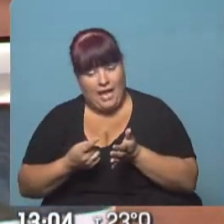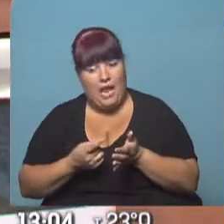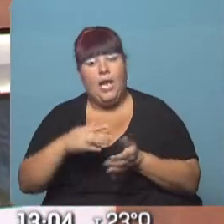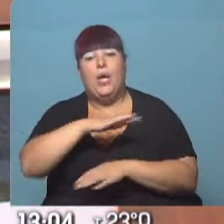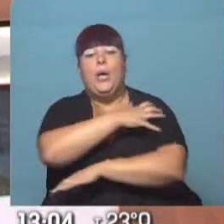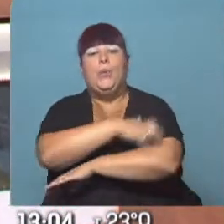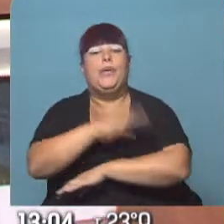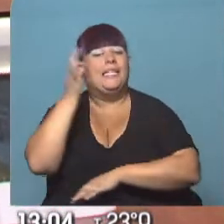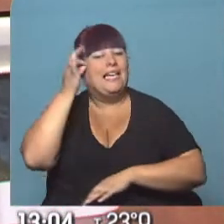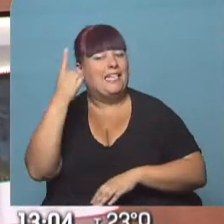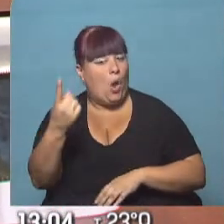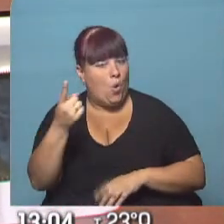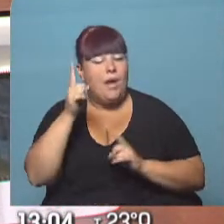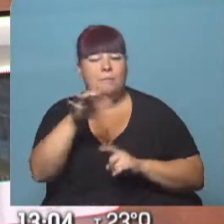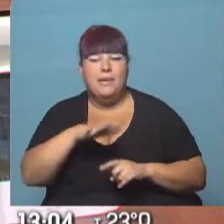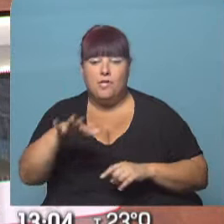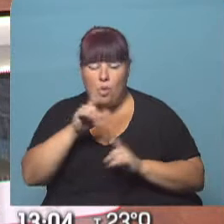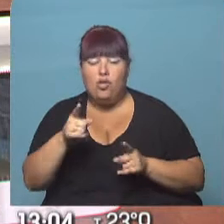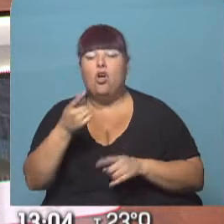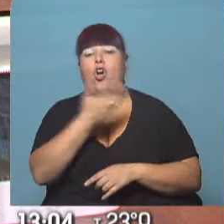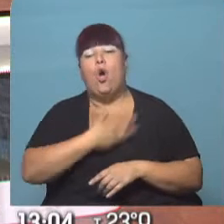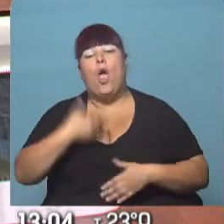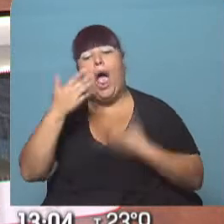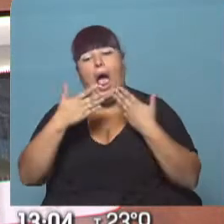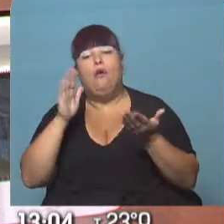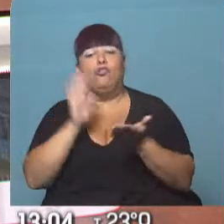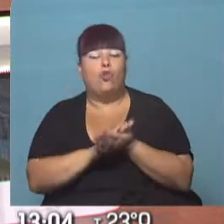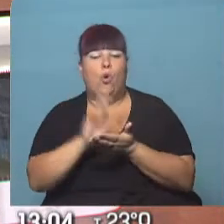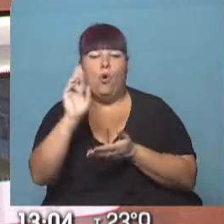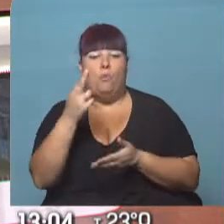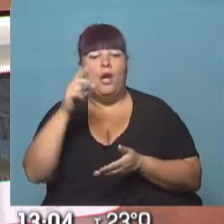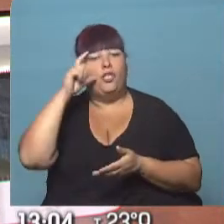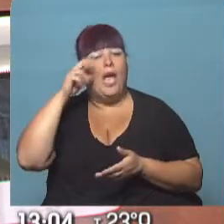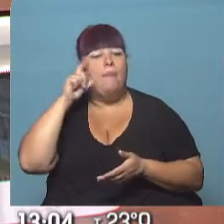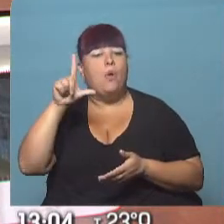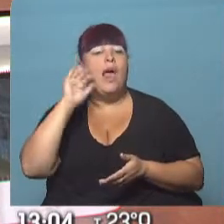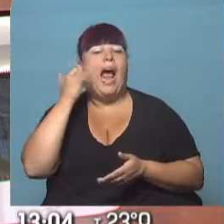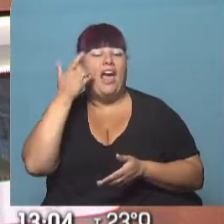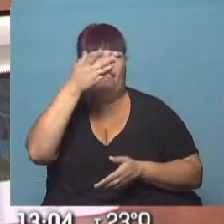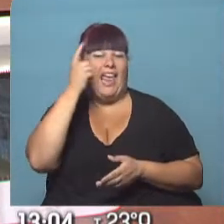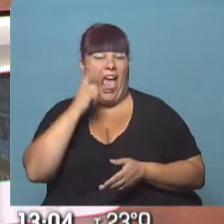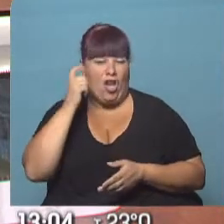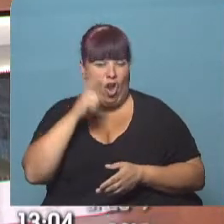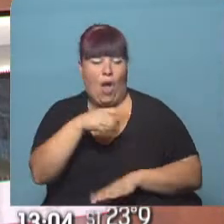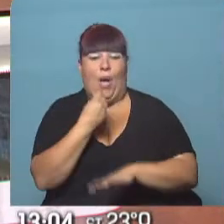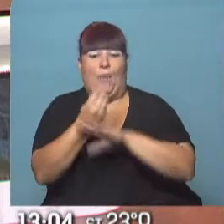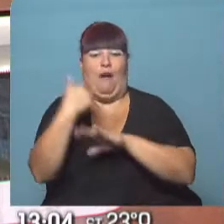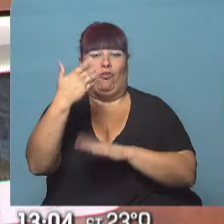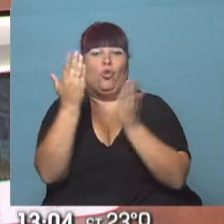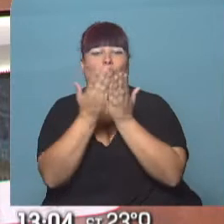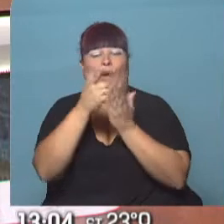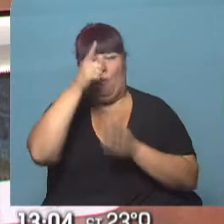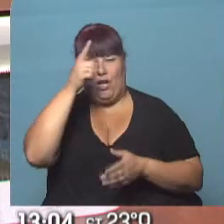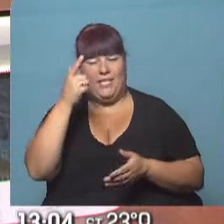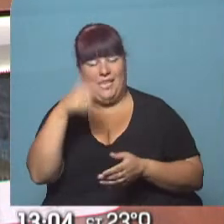Villa 31. En ese contexto, las autoridades se refirieron a la muerte de Manuel Garay, ocurrida en La Rioja, este aspirante a cadete de policía que